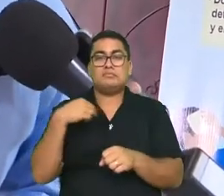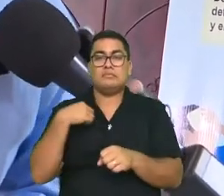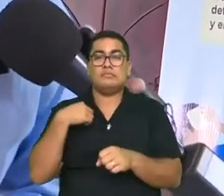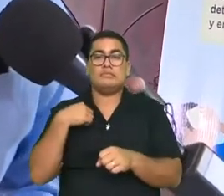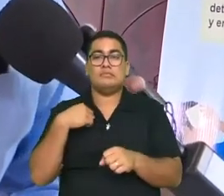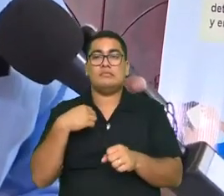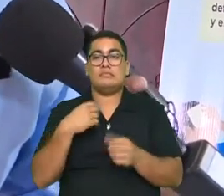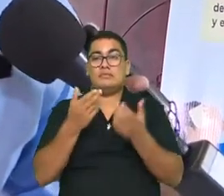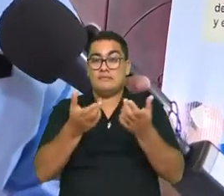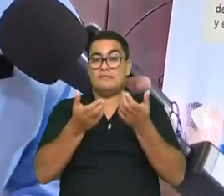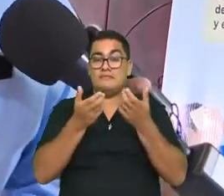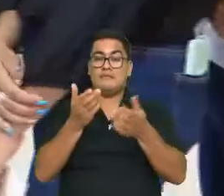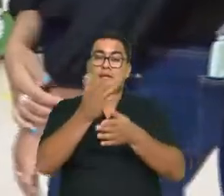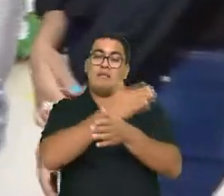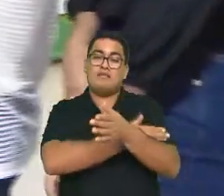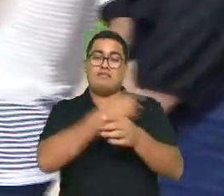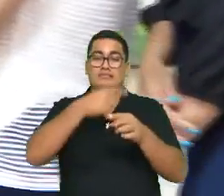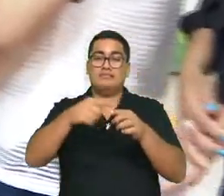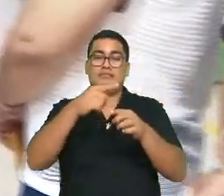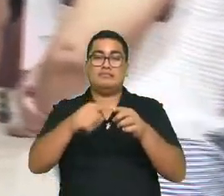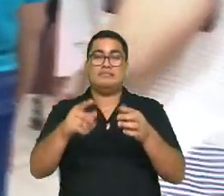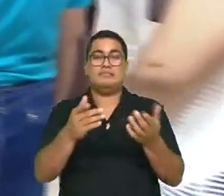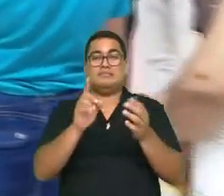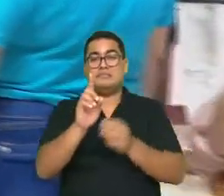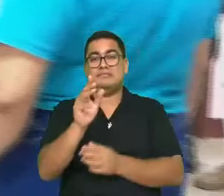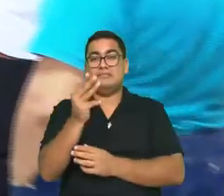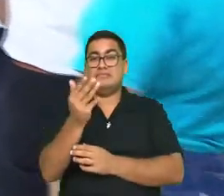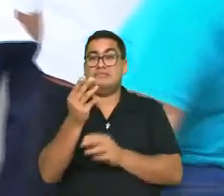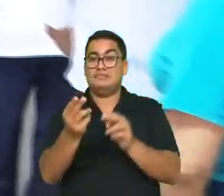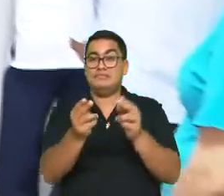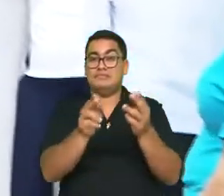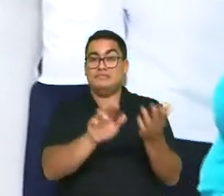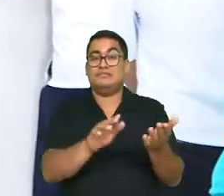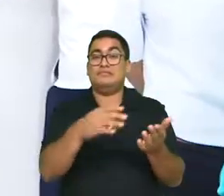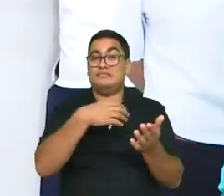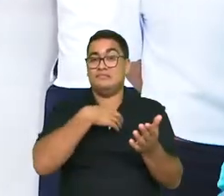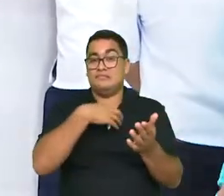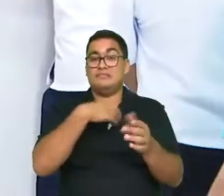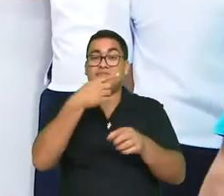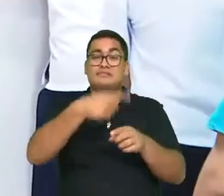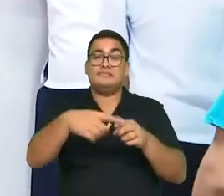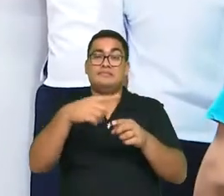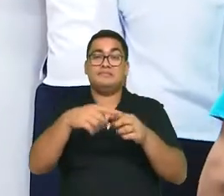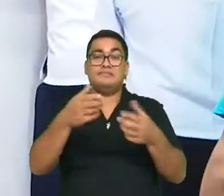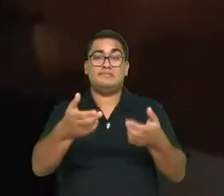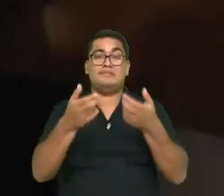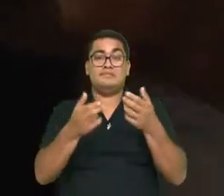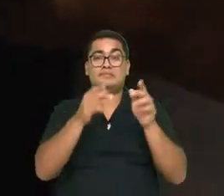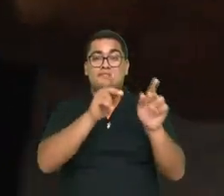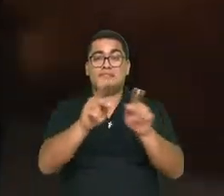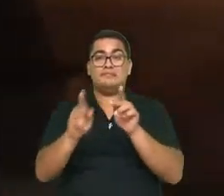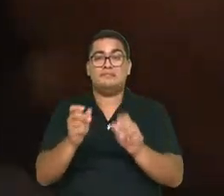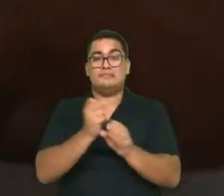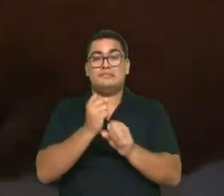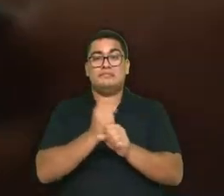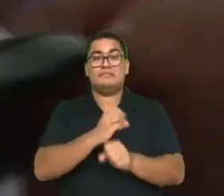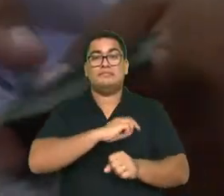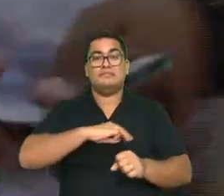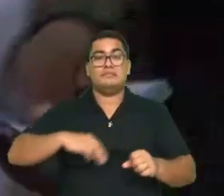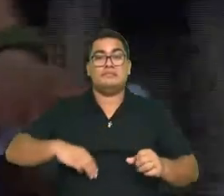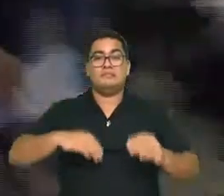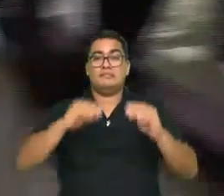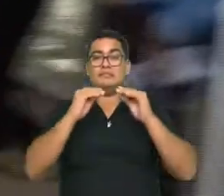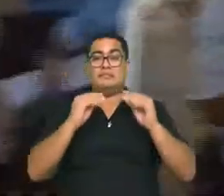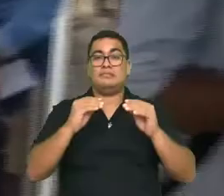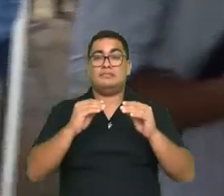este aguinaldo con anticipación. Este 19 de noviembre corresponderá el pago del aguinaldo a los trabajadores del Ministerio de Educación